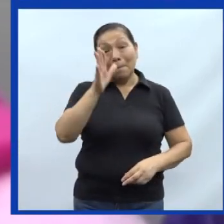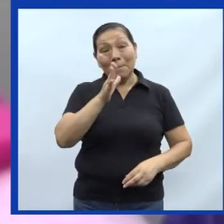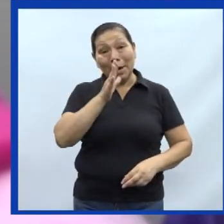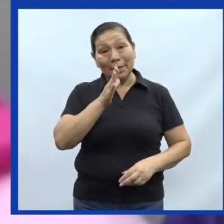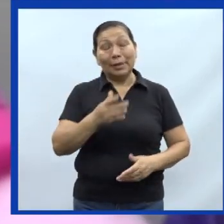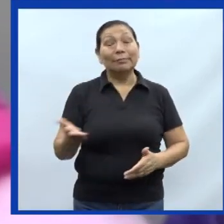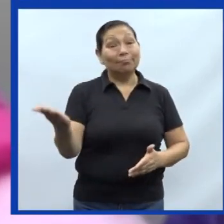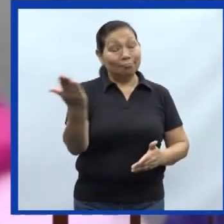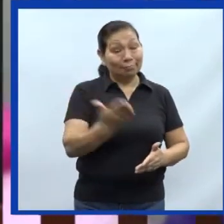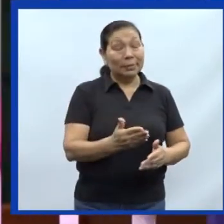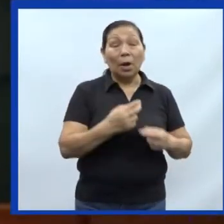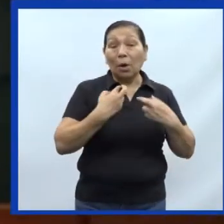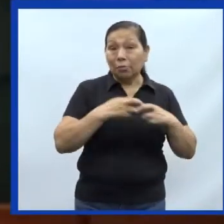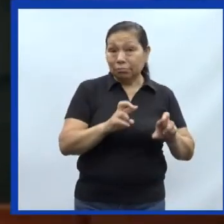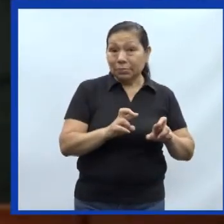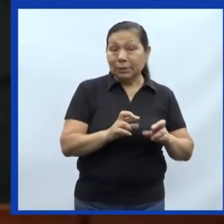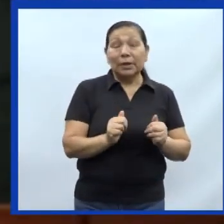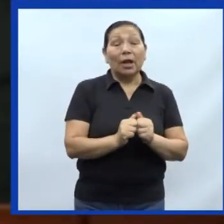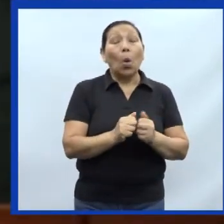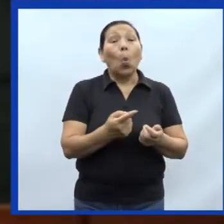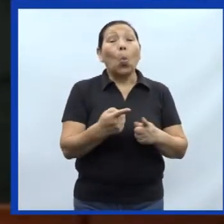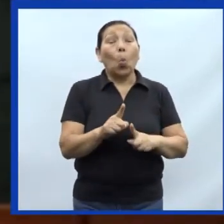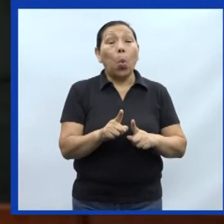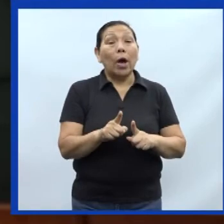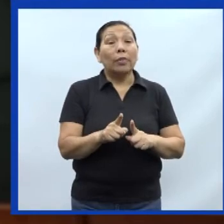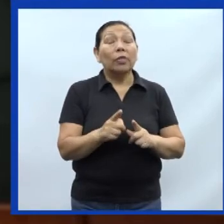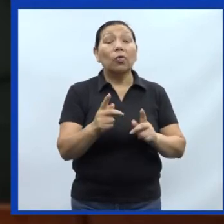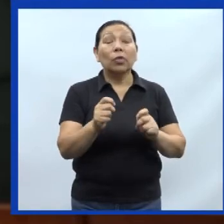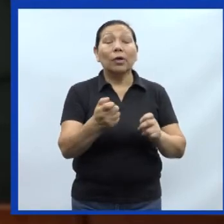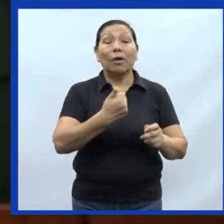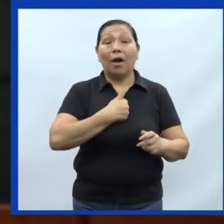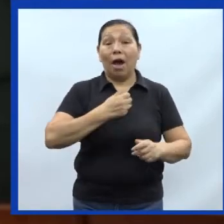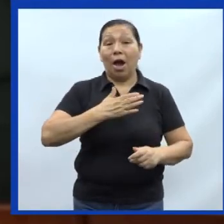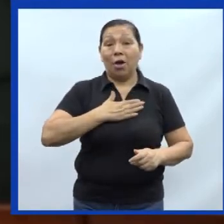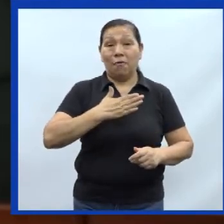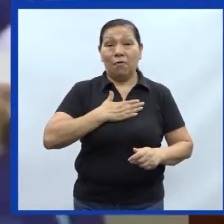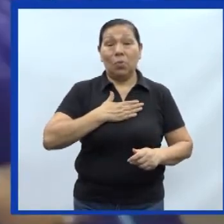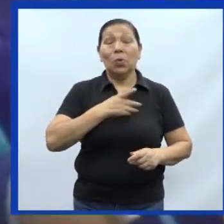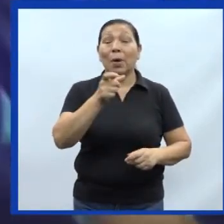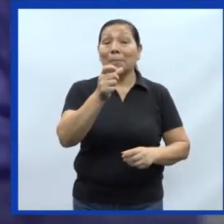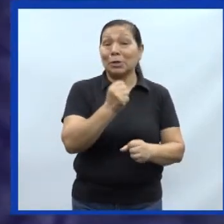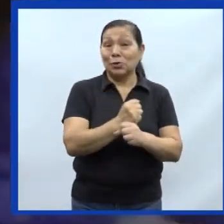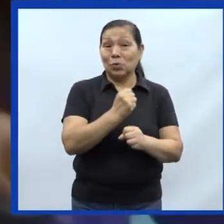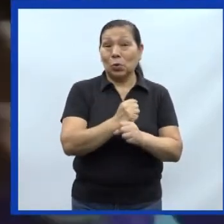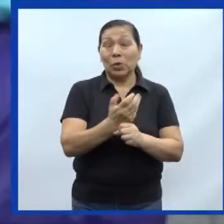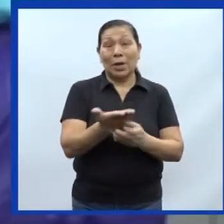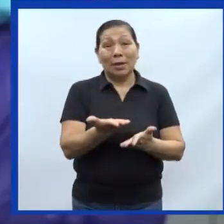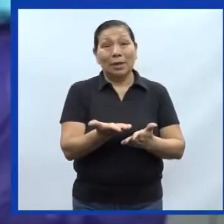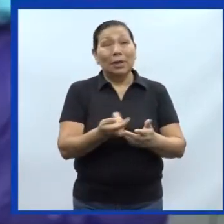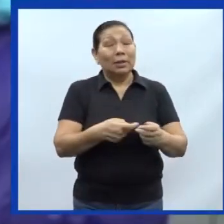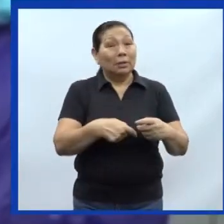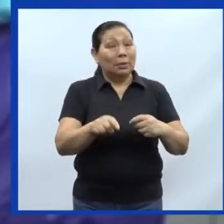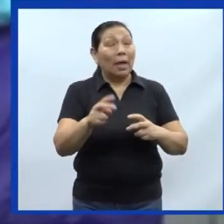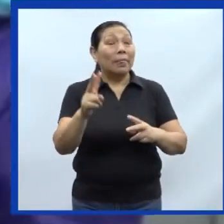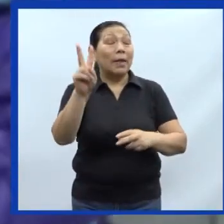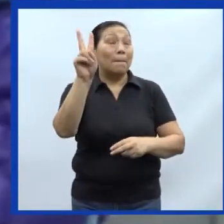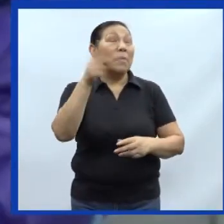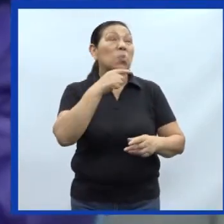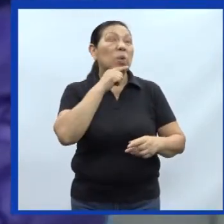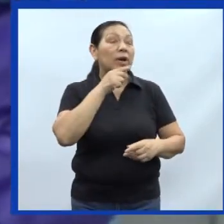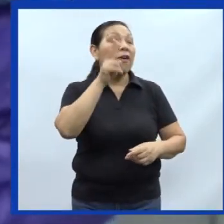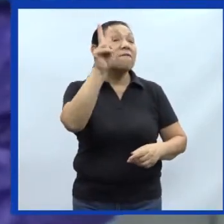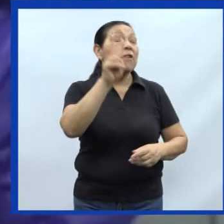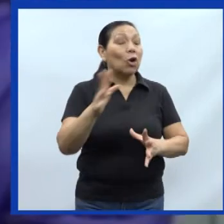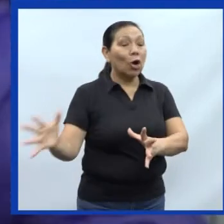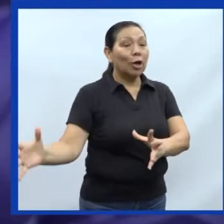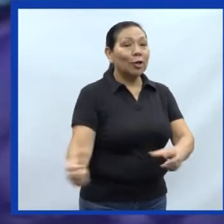El pronunciamiento fue hecho al fallar una tutela a favor de una trabajadora sexual inmigrante venezolana, a quien